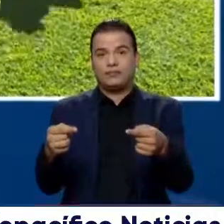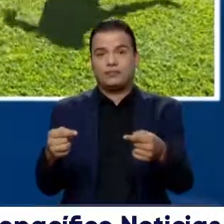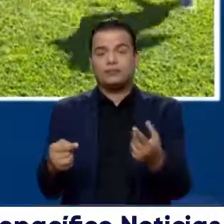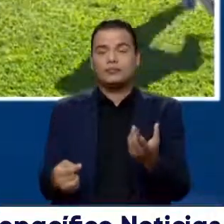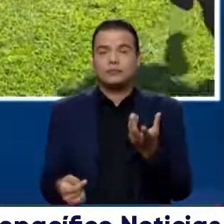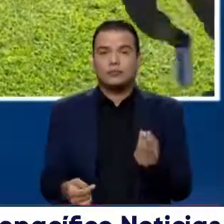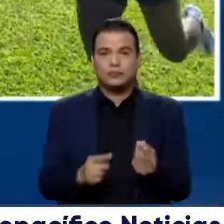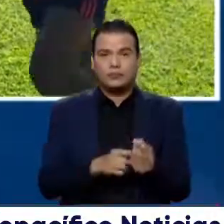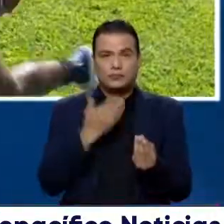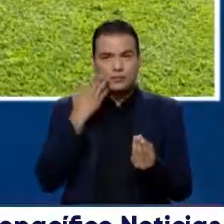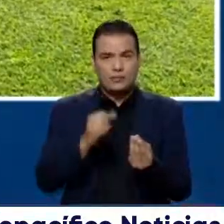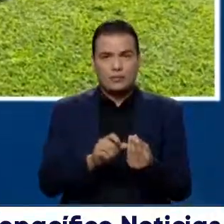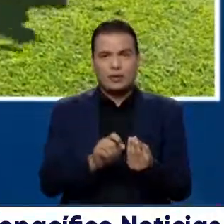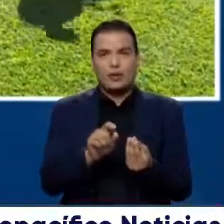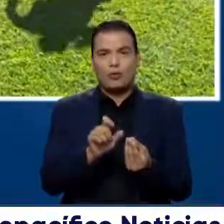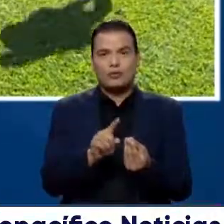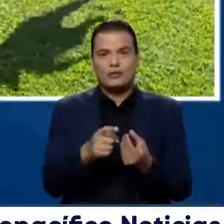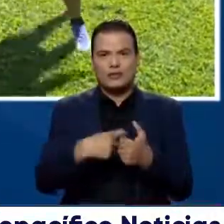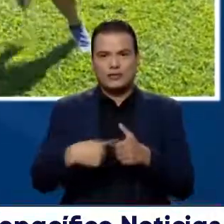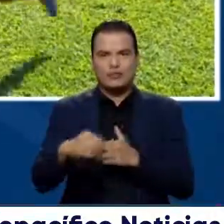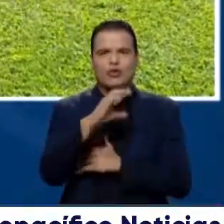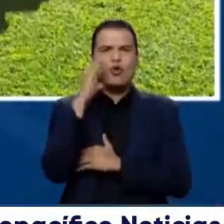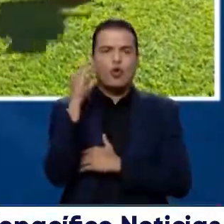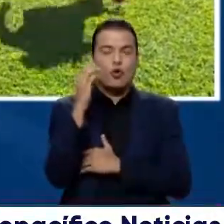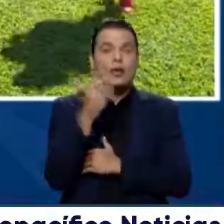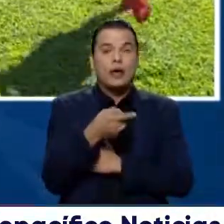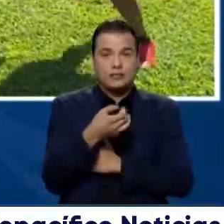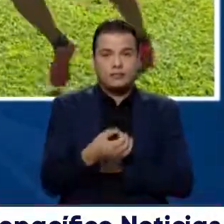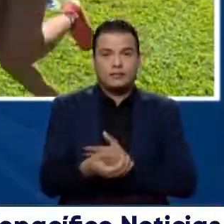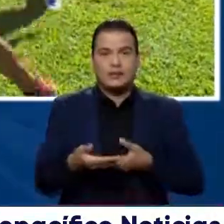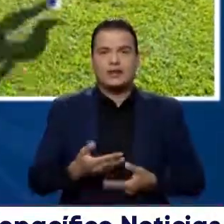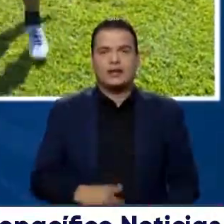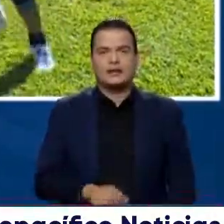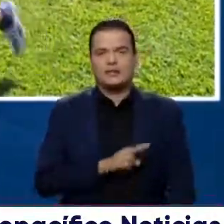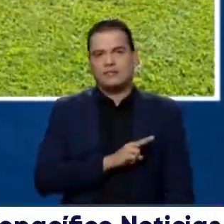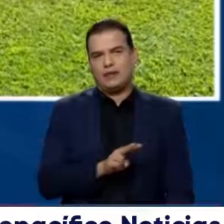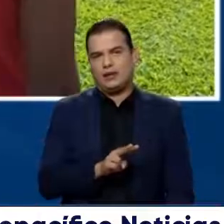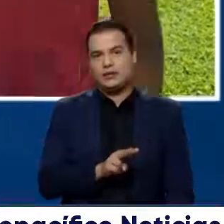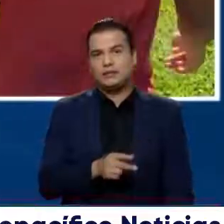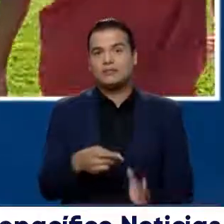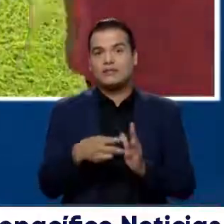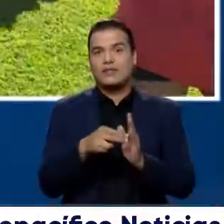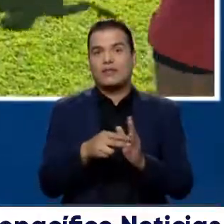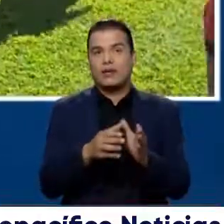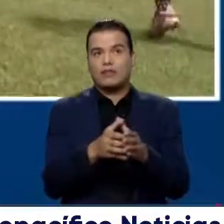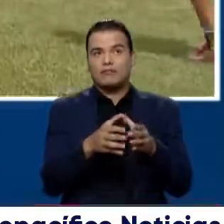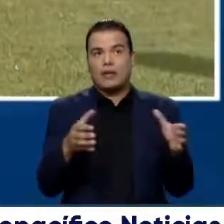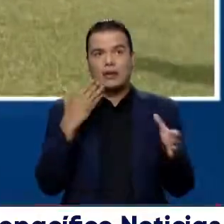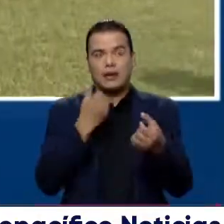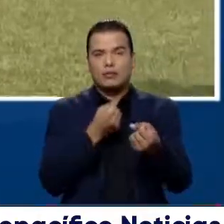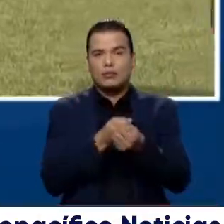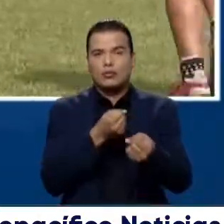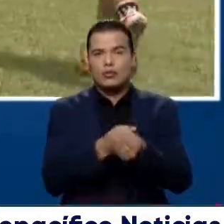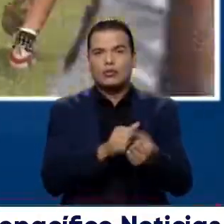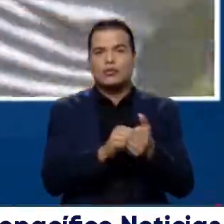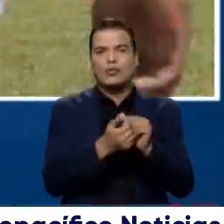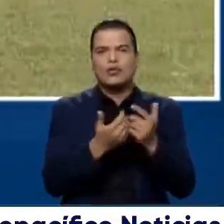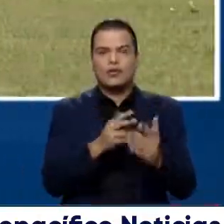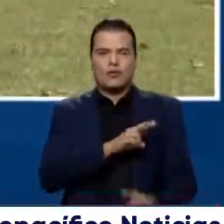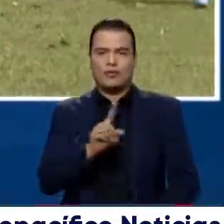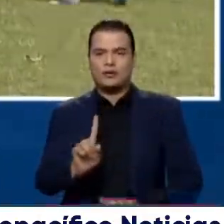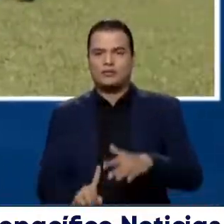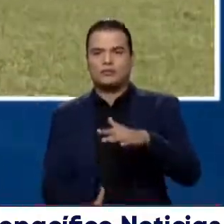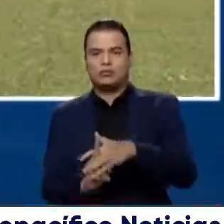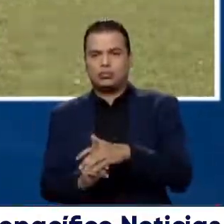niñas de las 21 que son nacidas en el valle del cauca por supuesto hay que hacer algo para que las deportistas del departamento sigan hasta ocultándose la plica tiene unos torneos